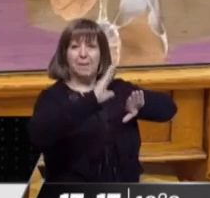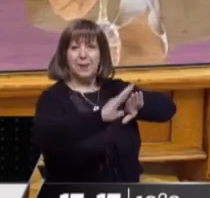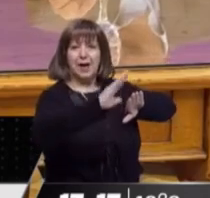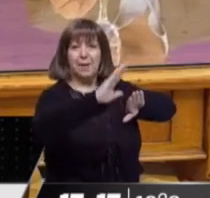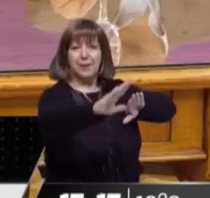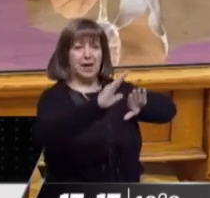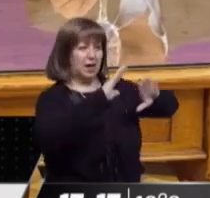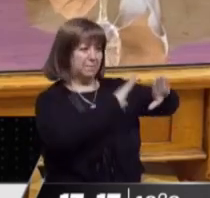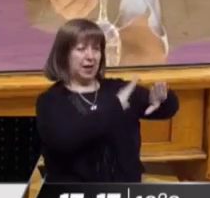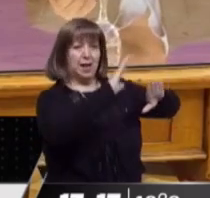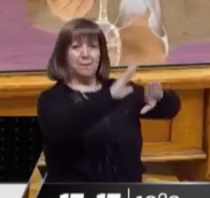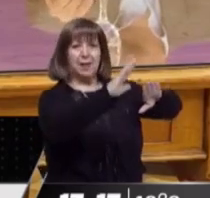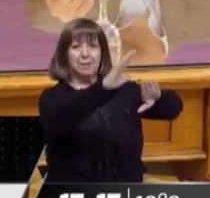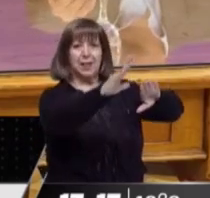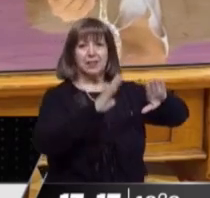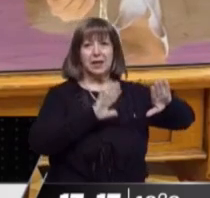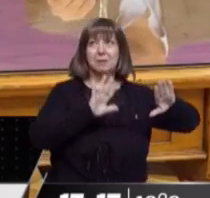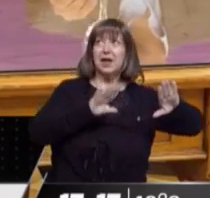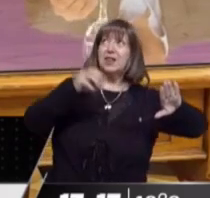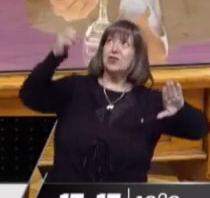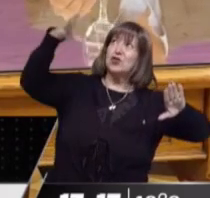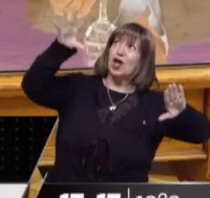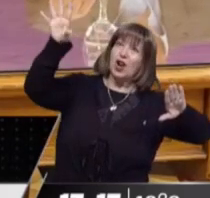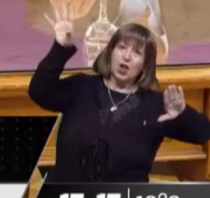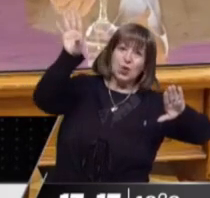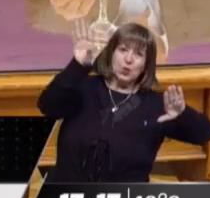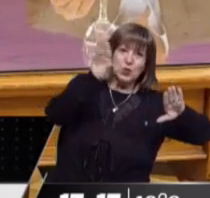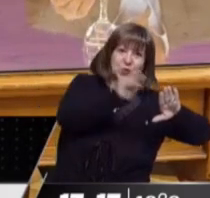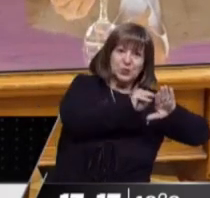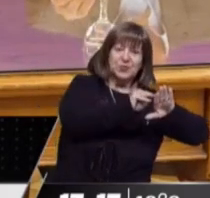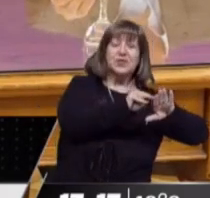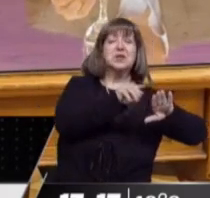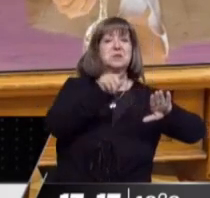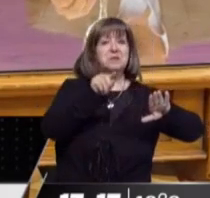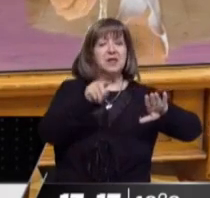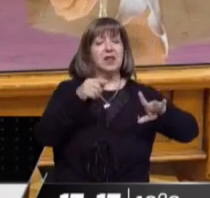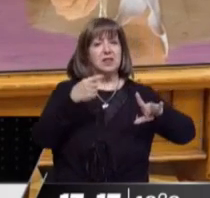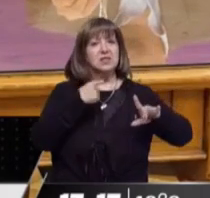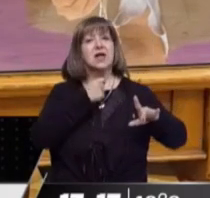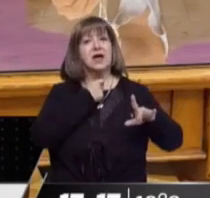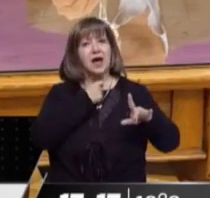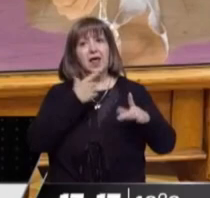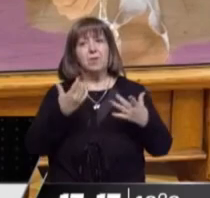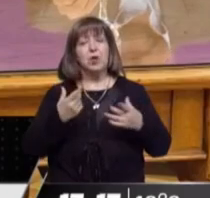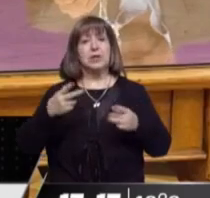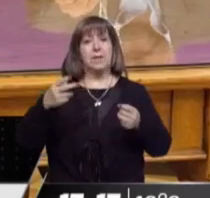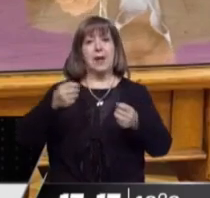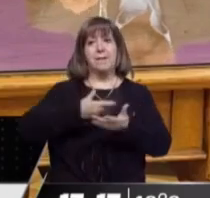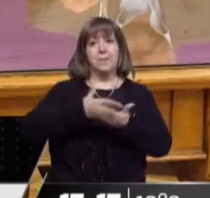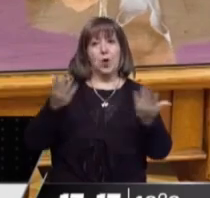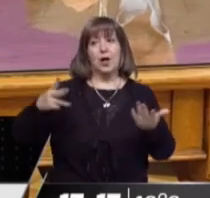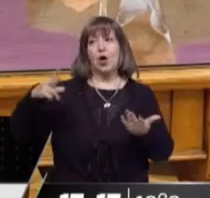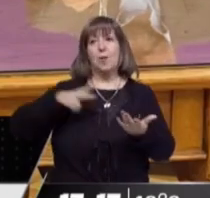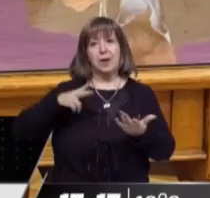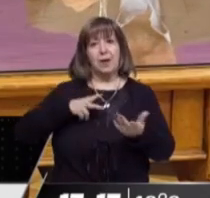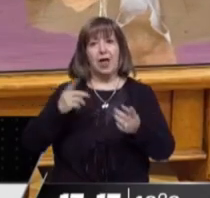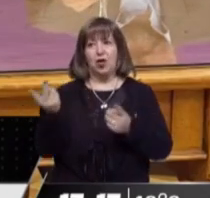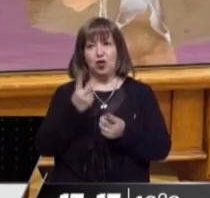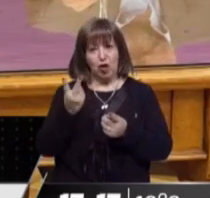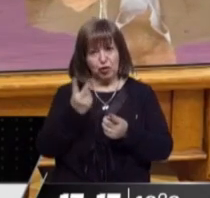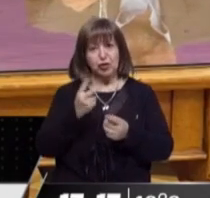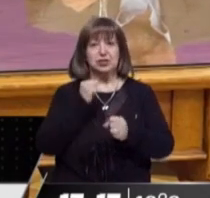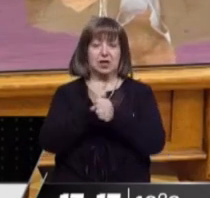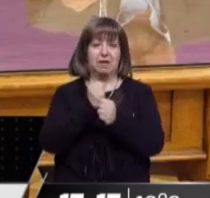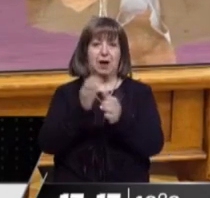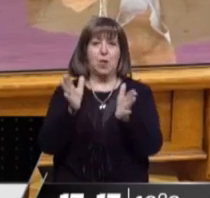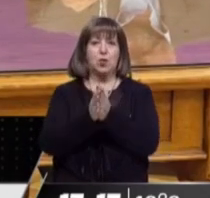Y podemos decir que estamos tomando compromiso público y privado que para fin de año o principio